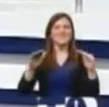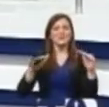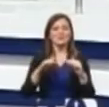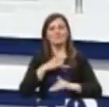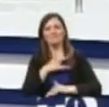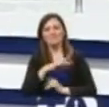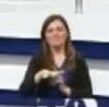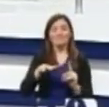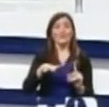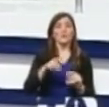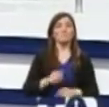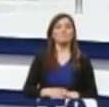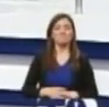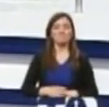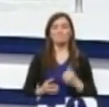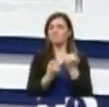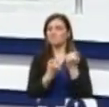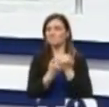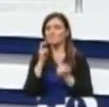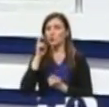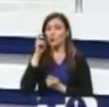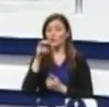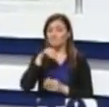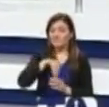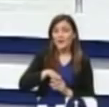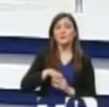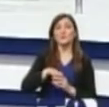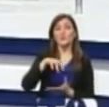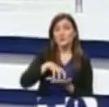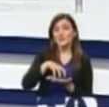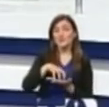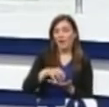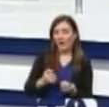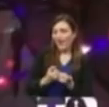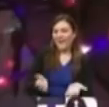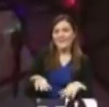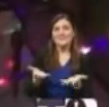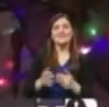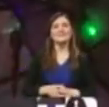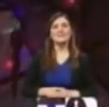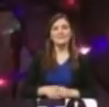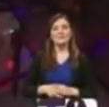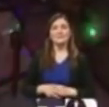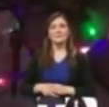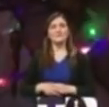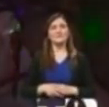el ambiente. Estas iniciativas potencian el turismo interno de toda la provincia.